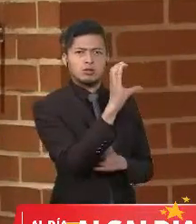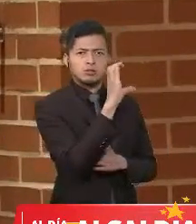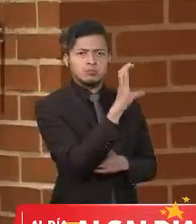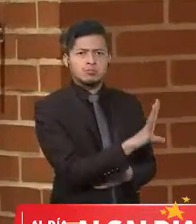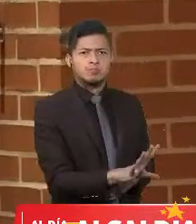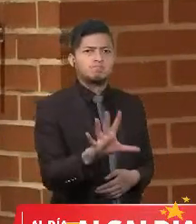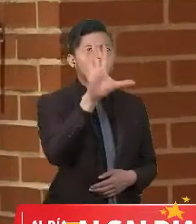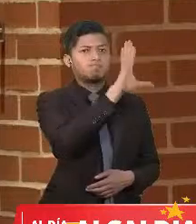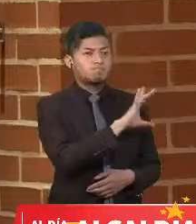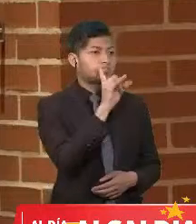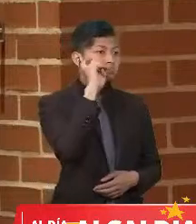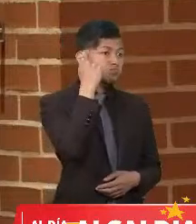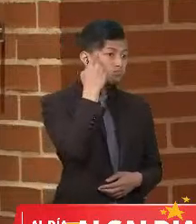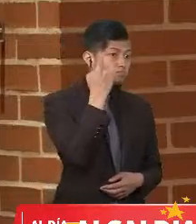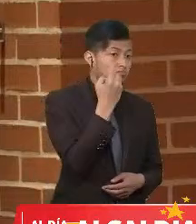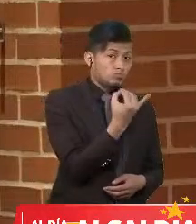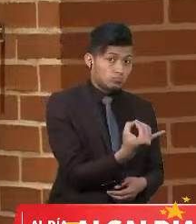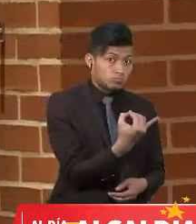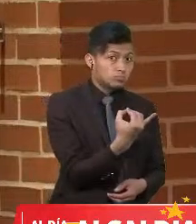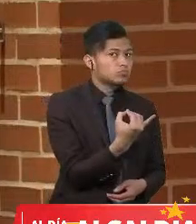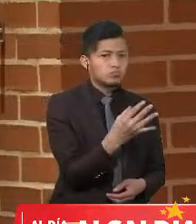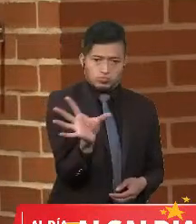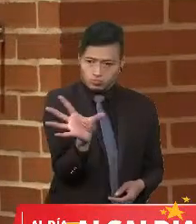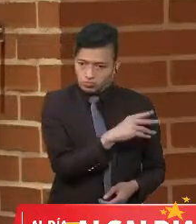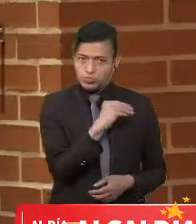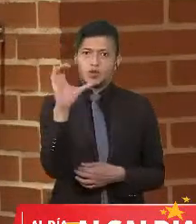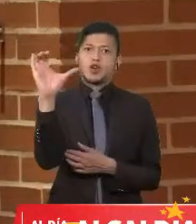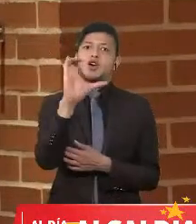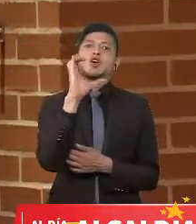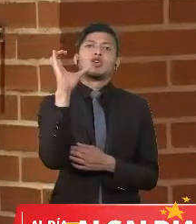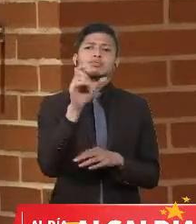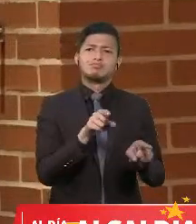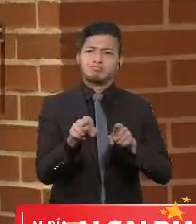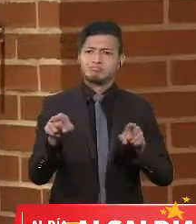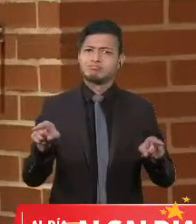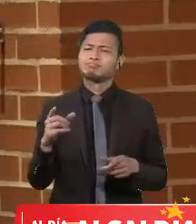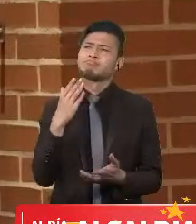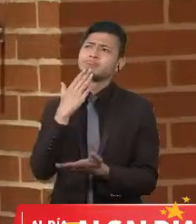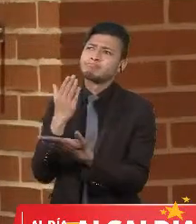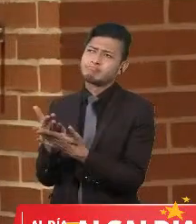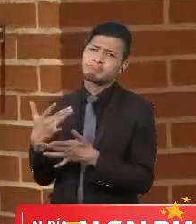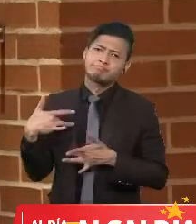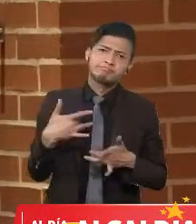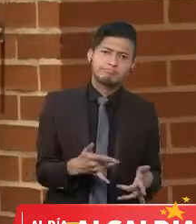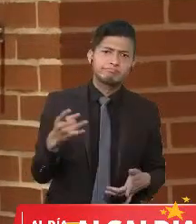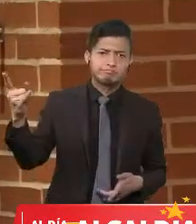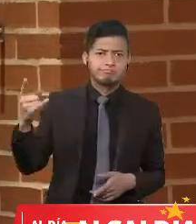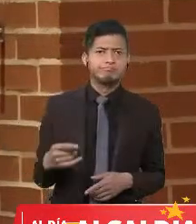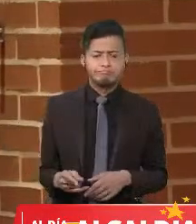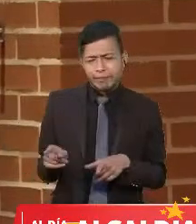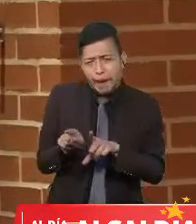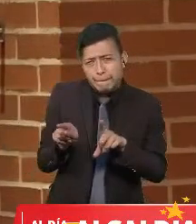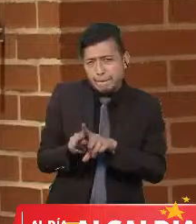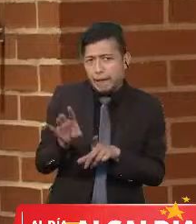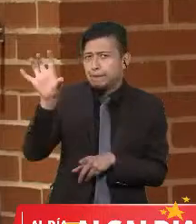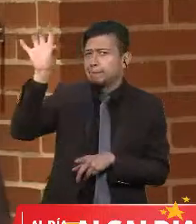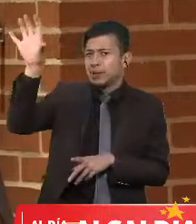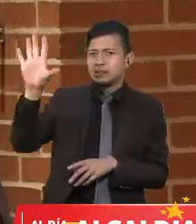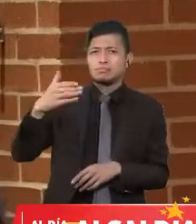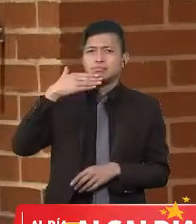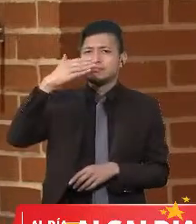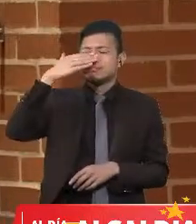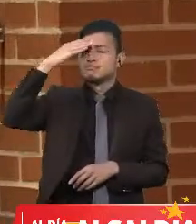del gobierno, sino de todo el pueblo colombiano, a la generosidad del querido y hermano pueblo de los Emiratos Árabes Unidos. Muchas